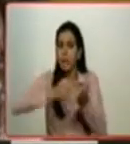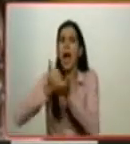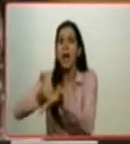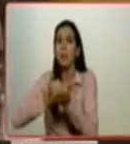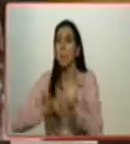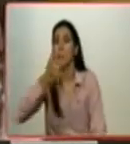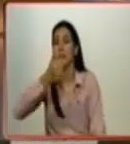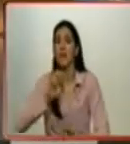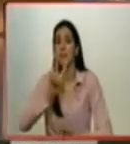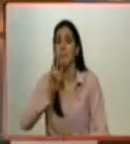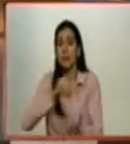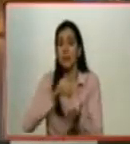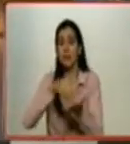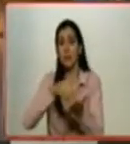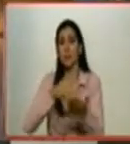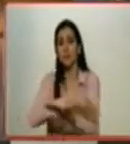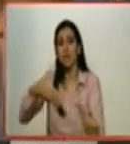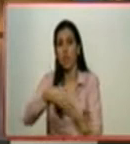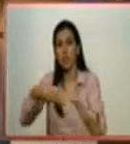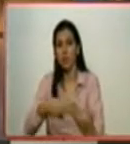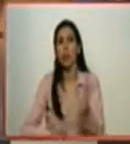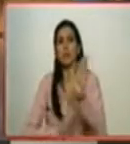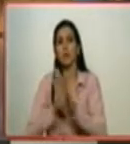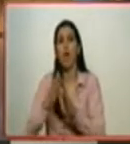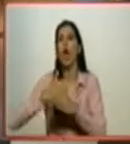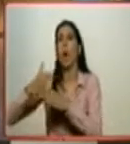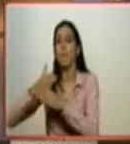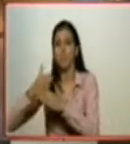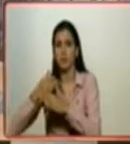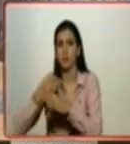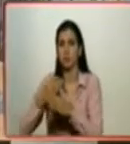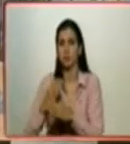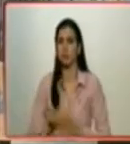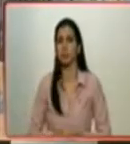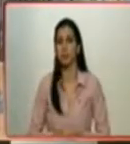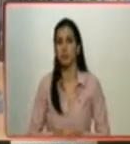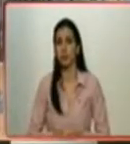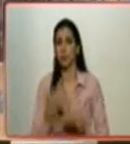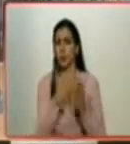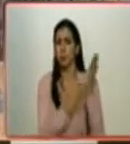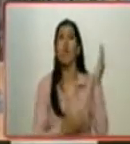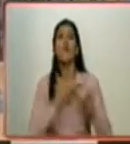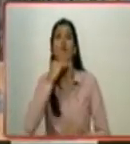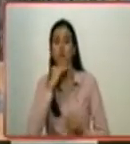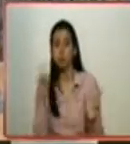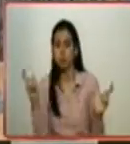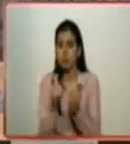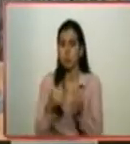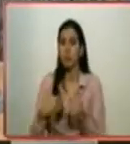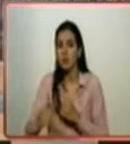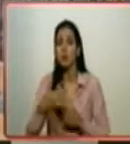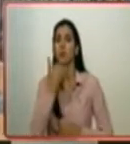por más de 20 mil millones de dólares para el desarrollo compartido. Agenda intensa de trabajo que se extenderá durante